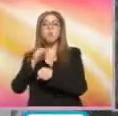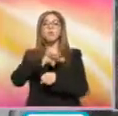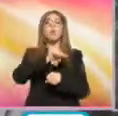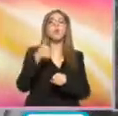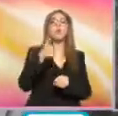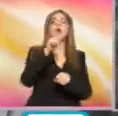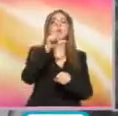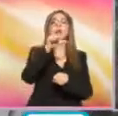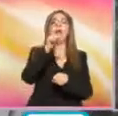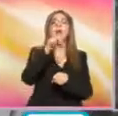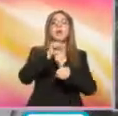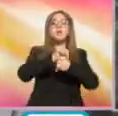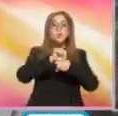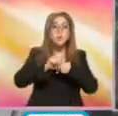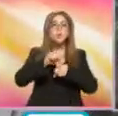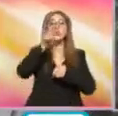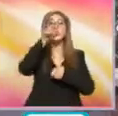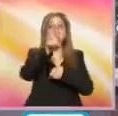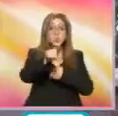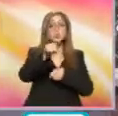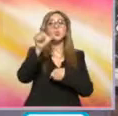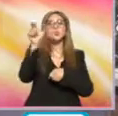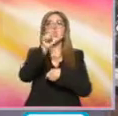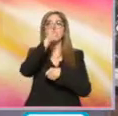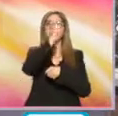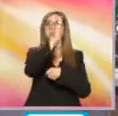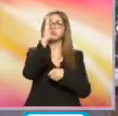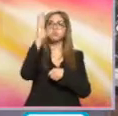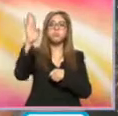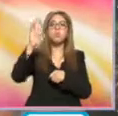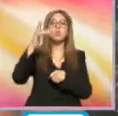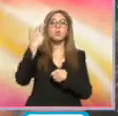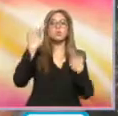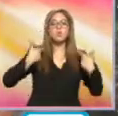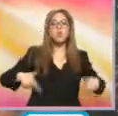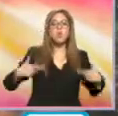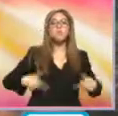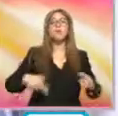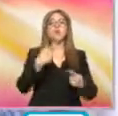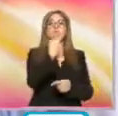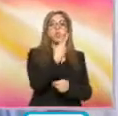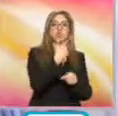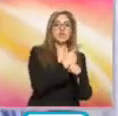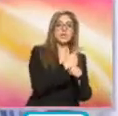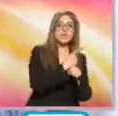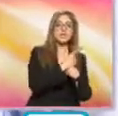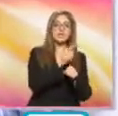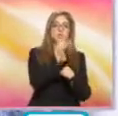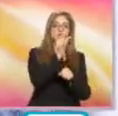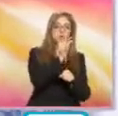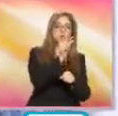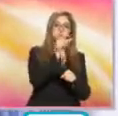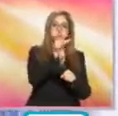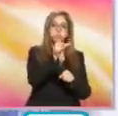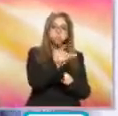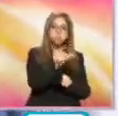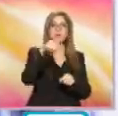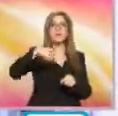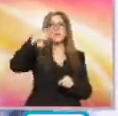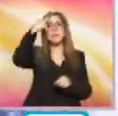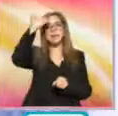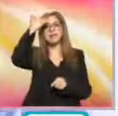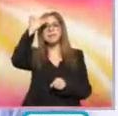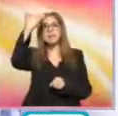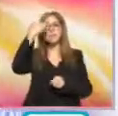¿no? Entonces, intenta comprar para tu guardarropa dos grises, uno grueso y uno delgado, etcétera, para las distintas épocas del